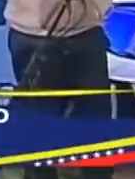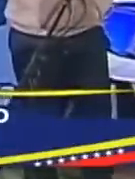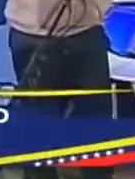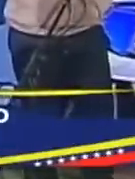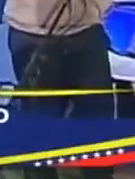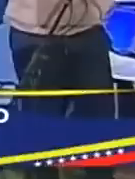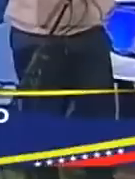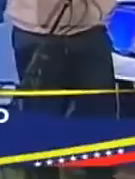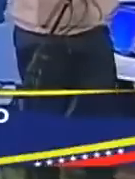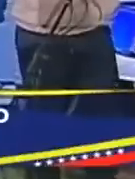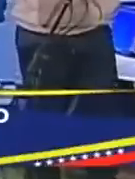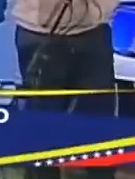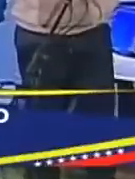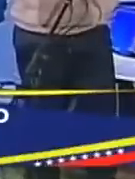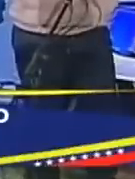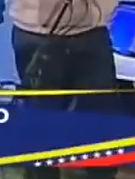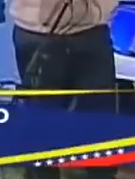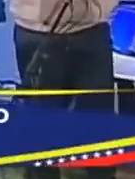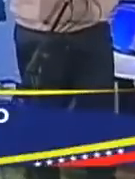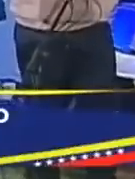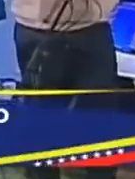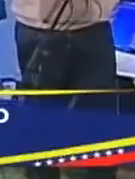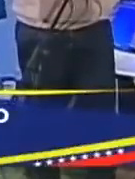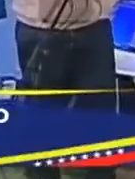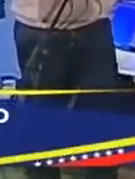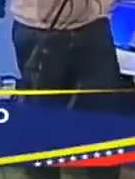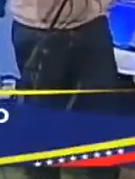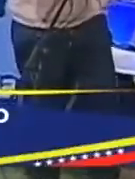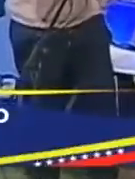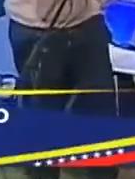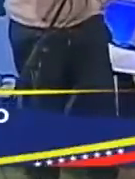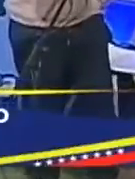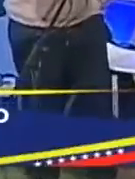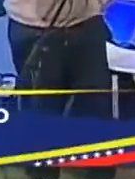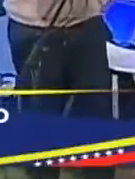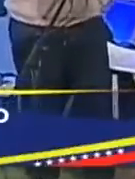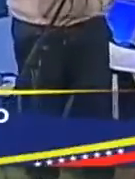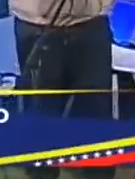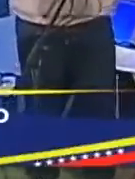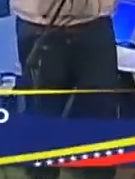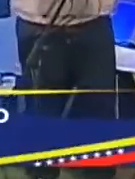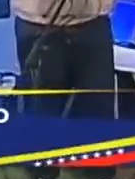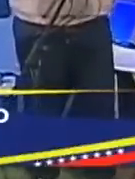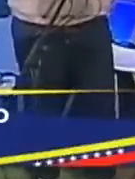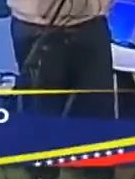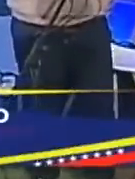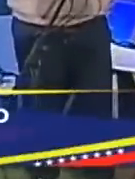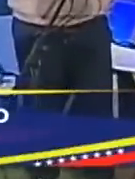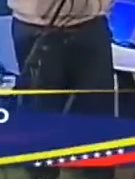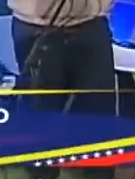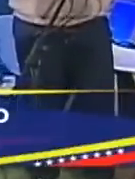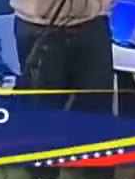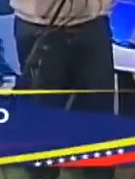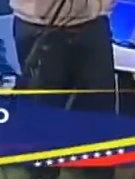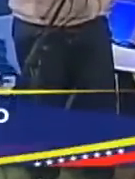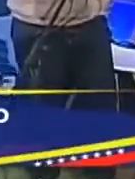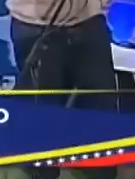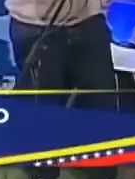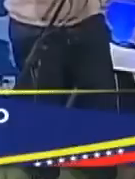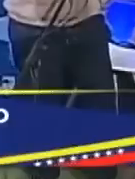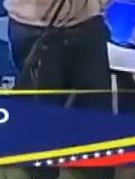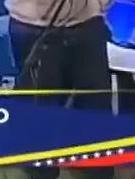tiempo. Dicen que viene la hora, mira, para ponernos contentos. Se fue